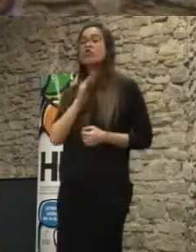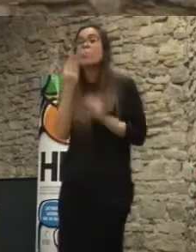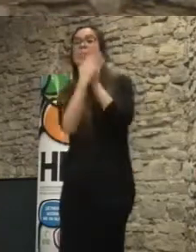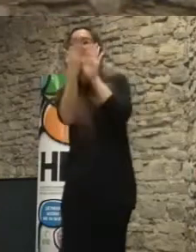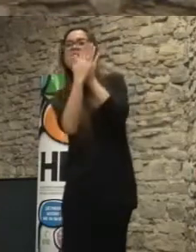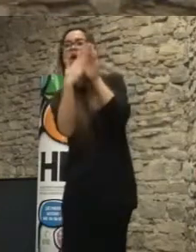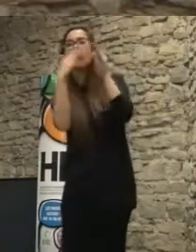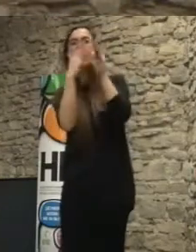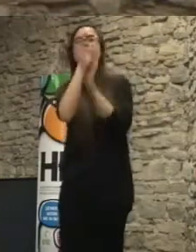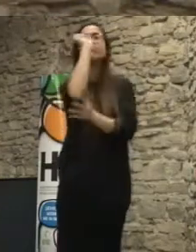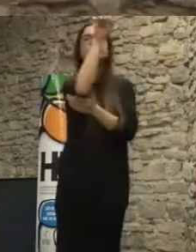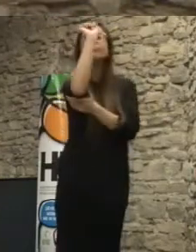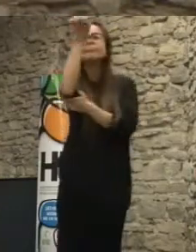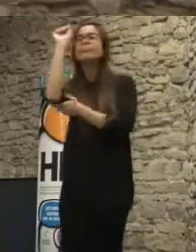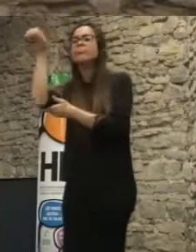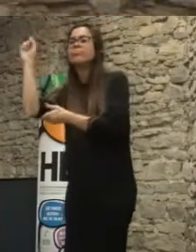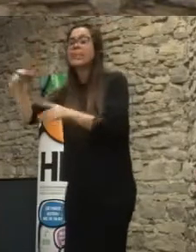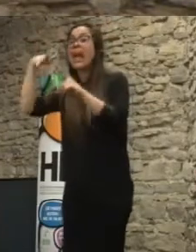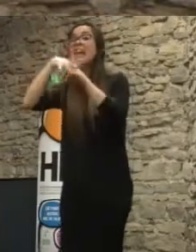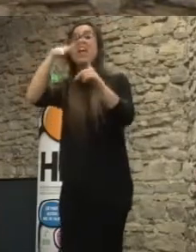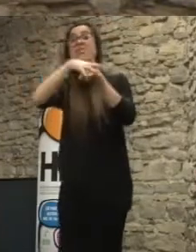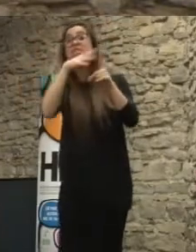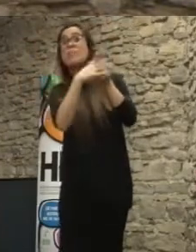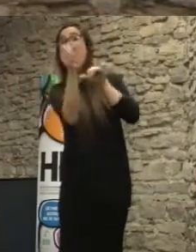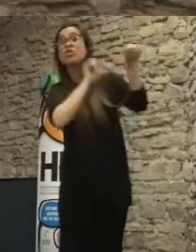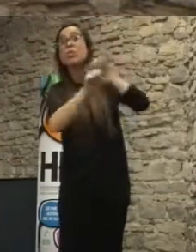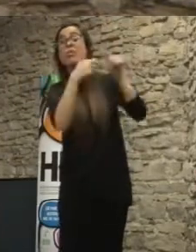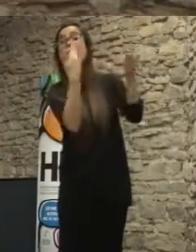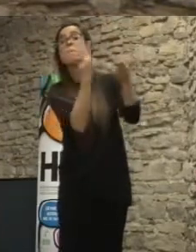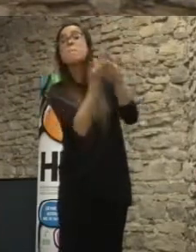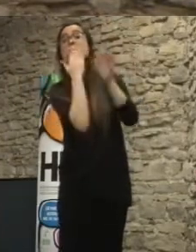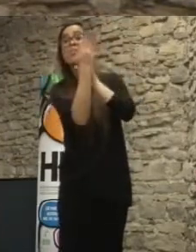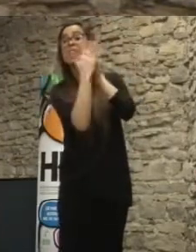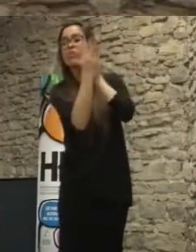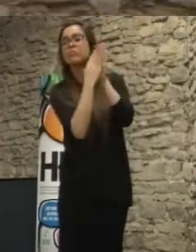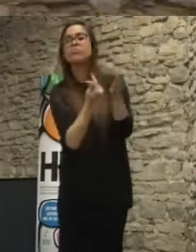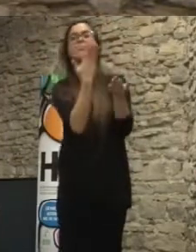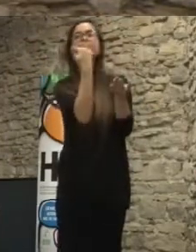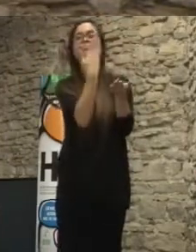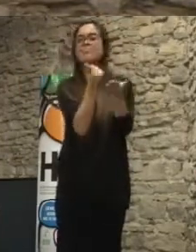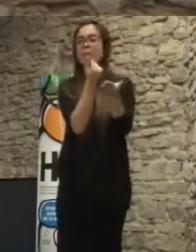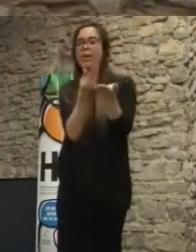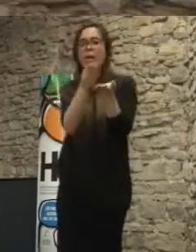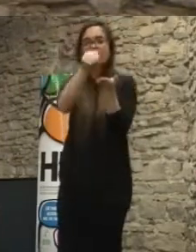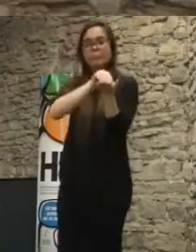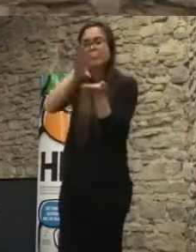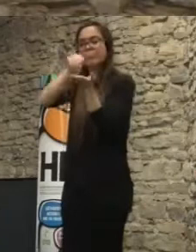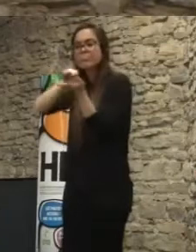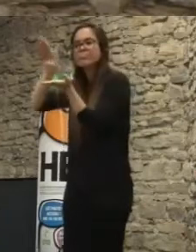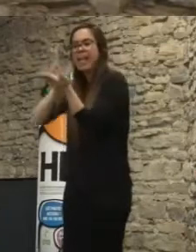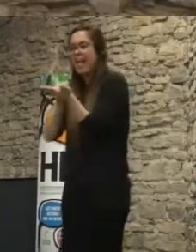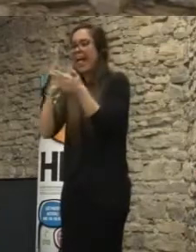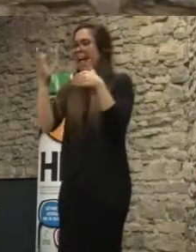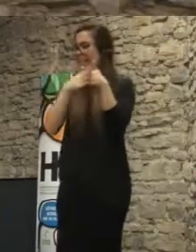barrio cobrando el recibo de la asociación de vecinos. Entonces no habían las transferencias como hay ahora, y entonces cobrábamos,